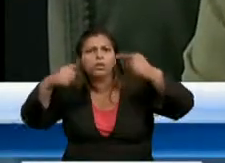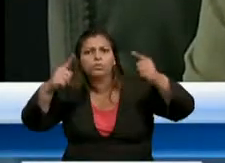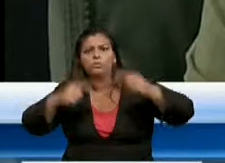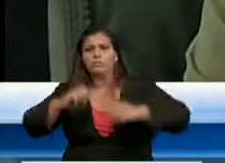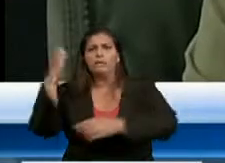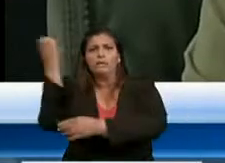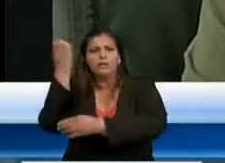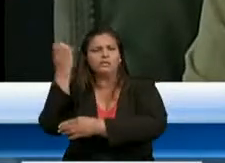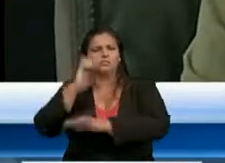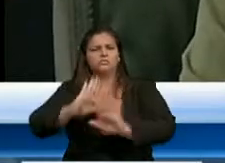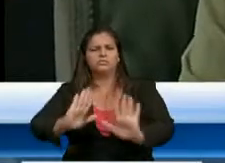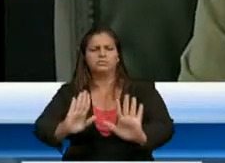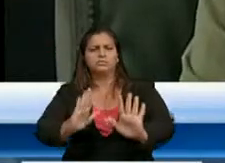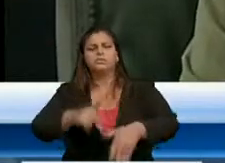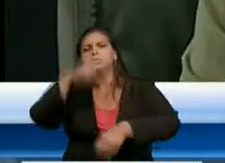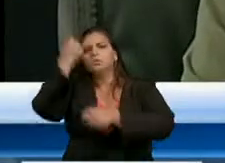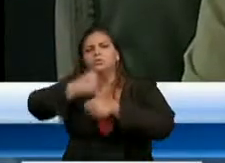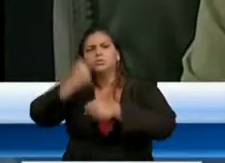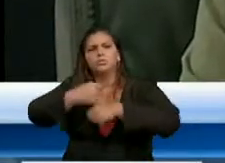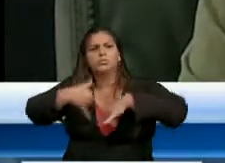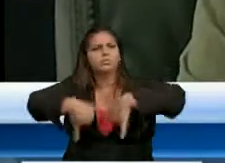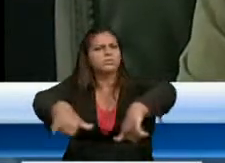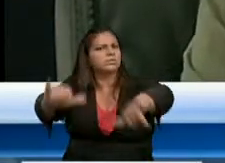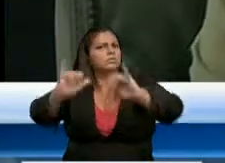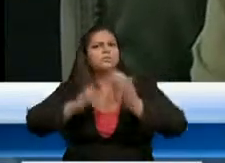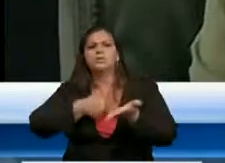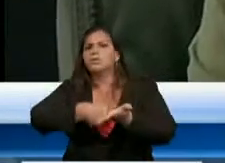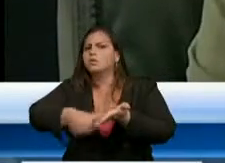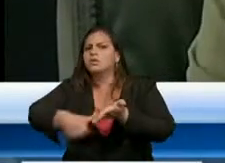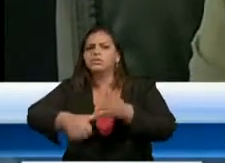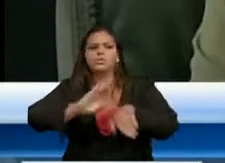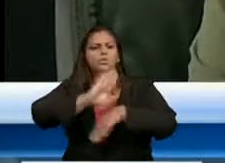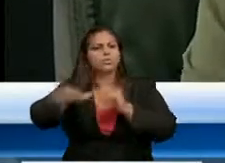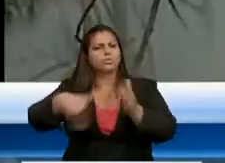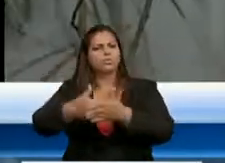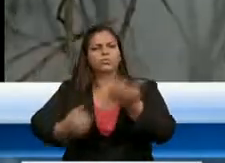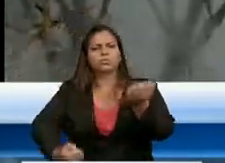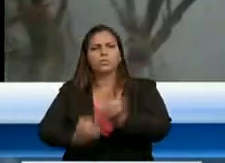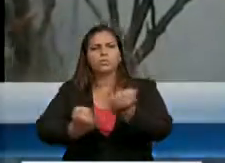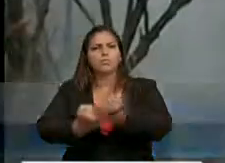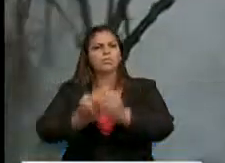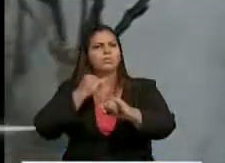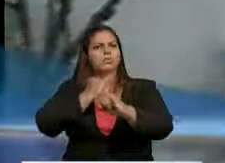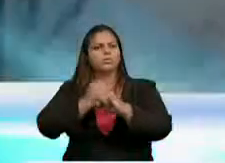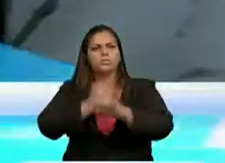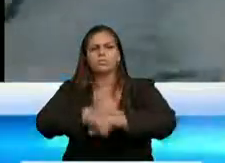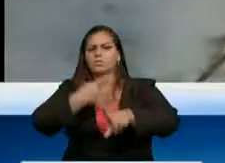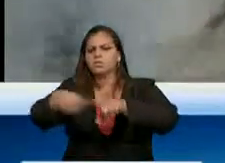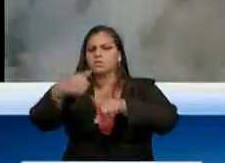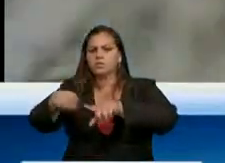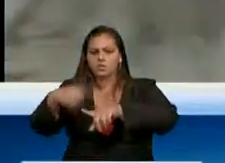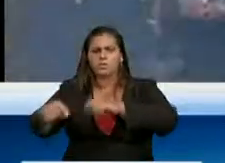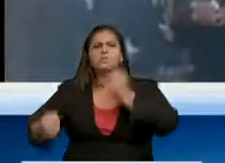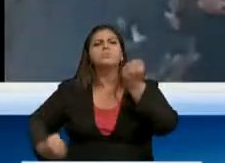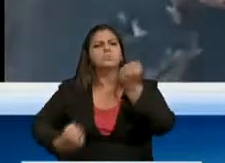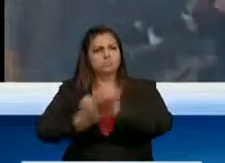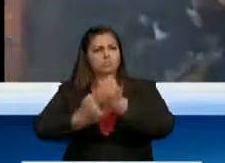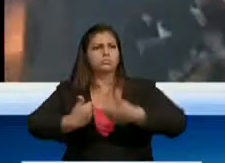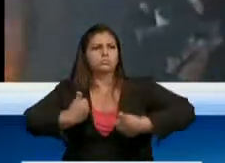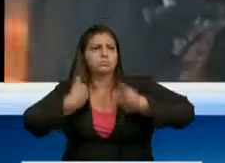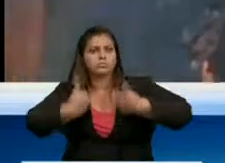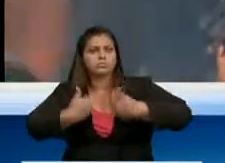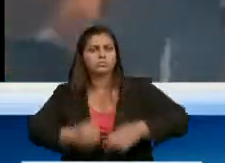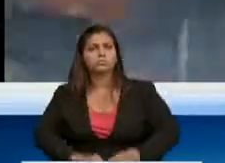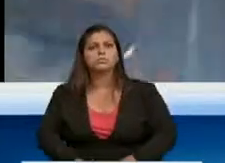haciendo. Están colaborando todos los niveles de gobierno, todas las instituciones, lo estamos haciendo muy bien. En este marco, el primer mandatario anunció que se gestiona